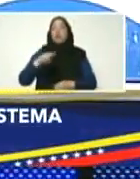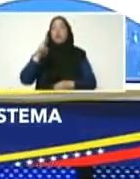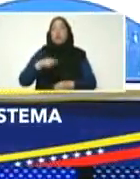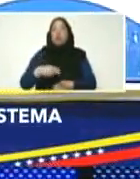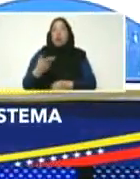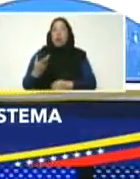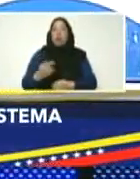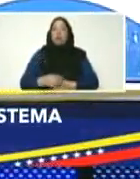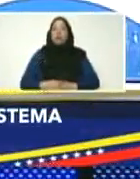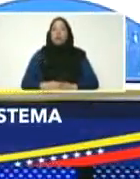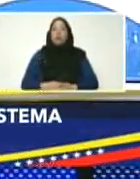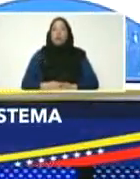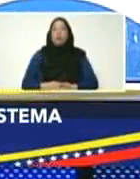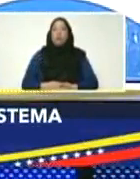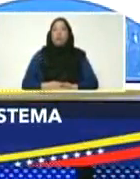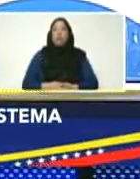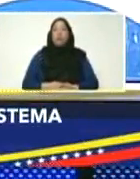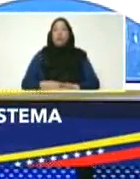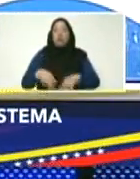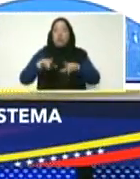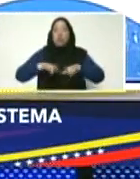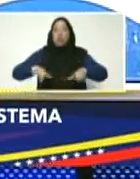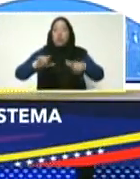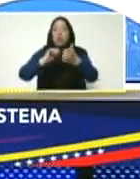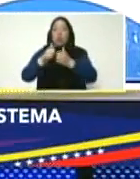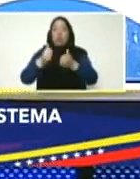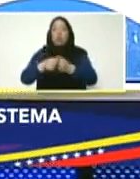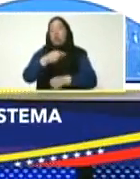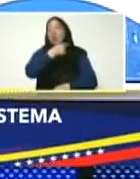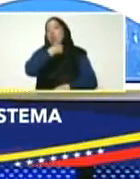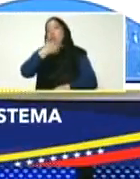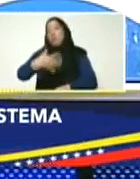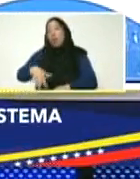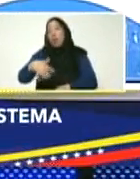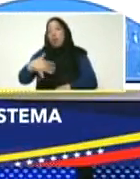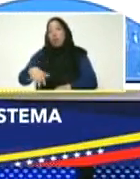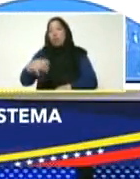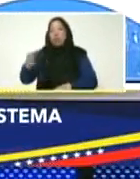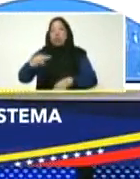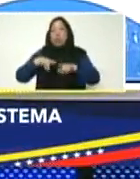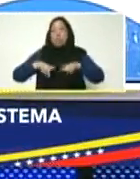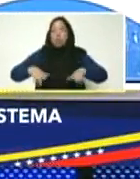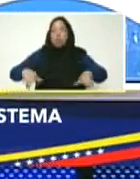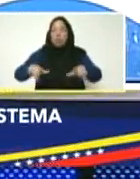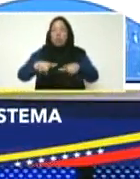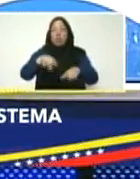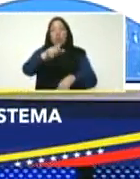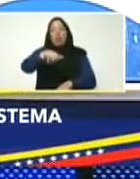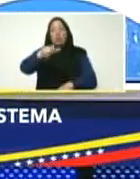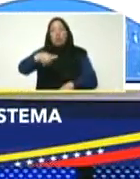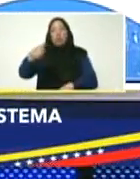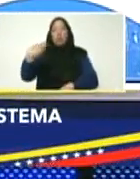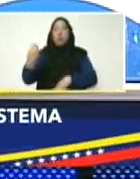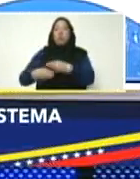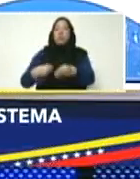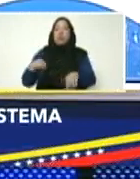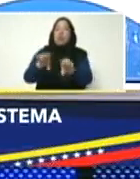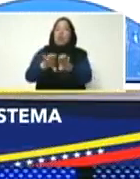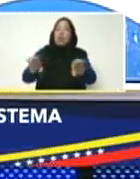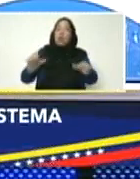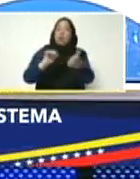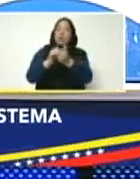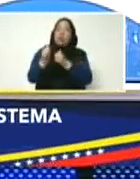jamás, que una cancha se llene de monte y se pierda la cancha, se pierda el terreno, y los muchachos no tengan dónde hacer educación